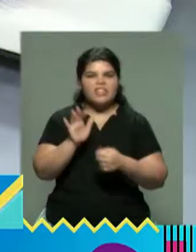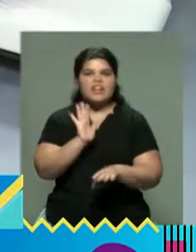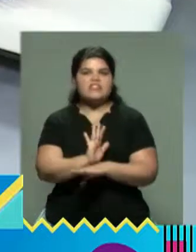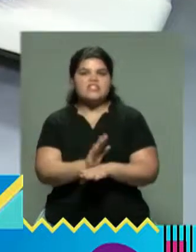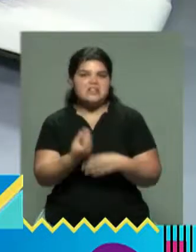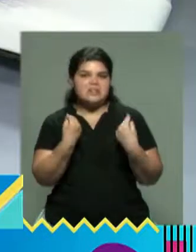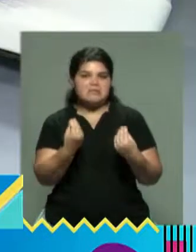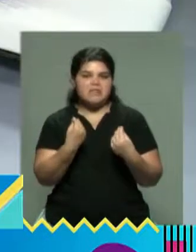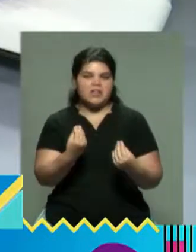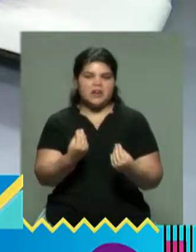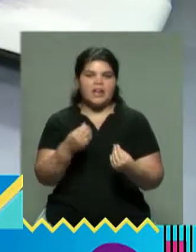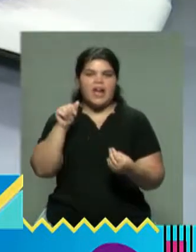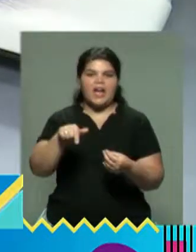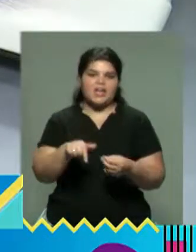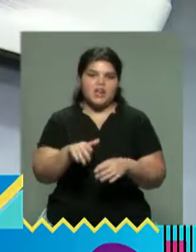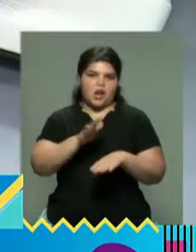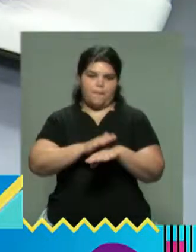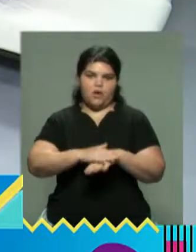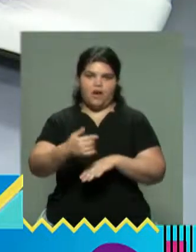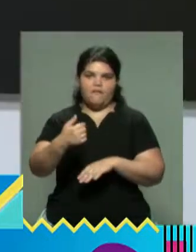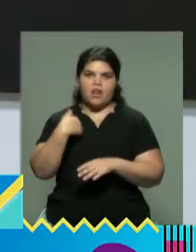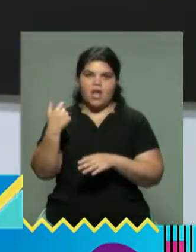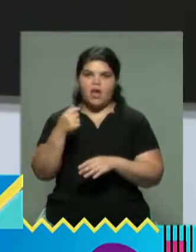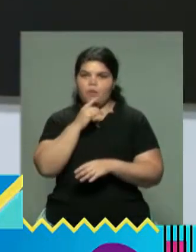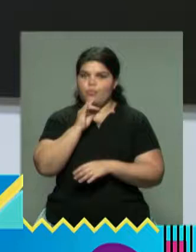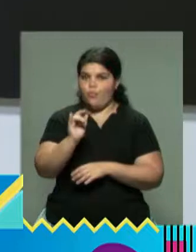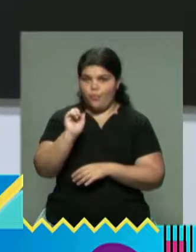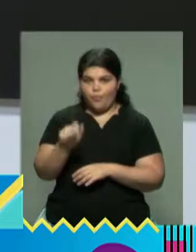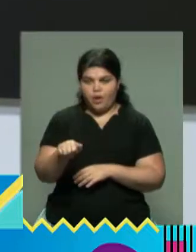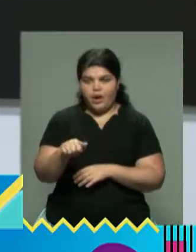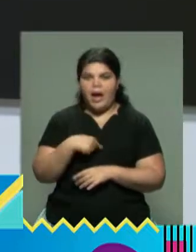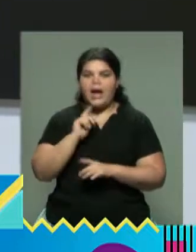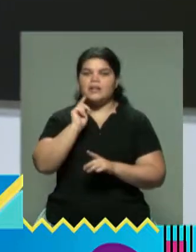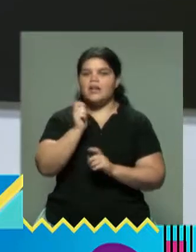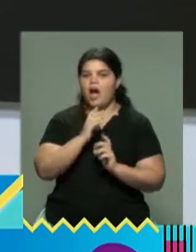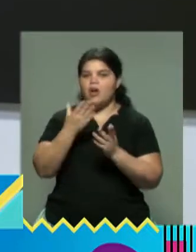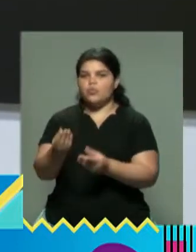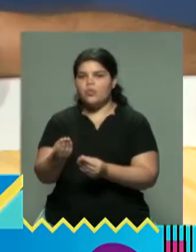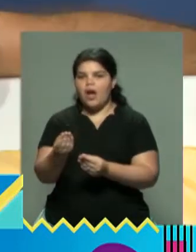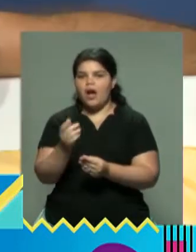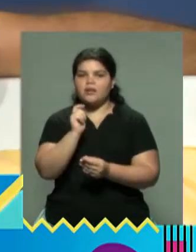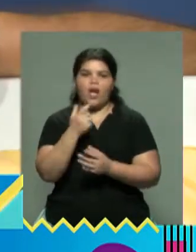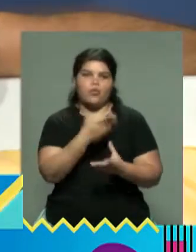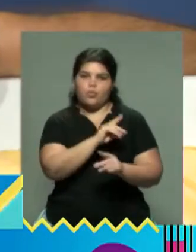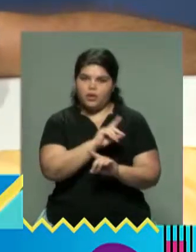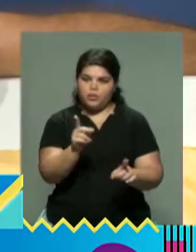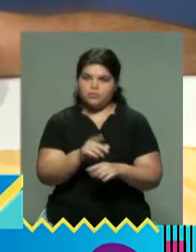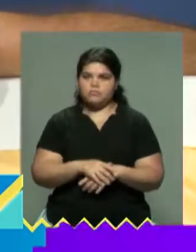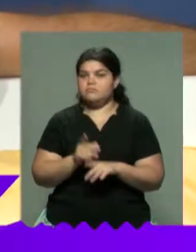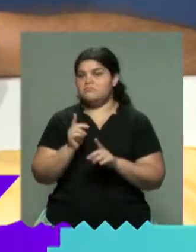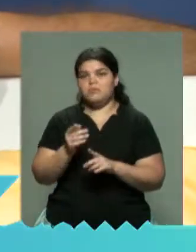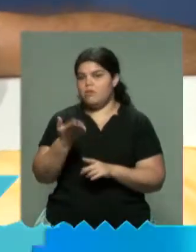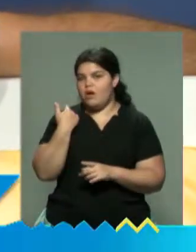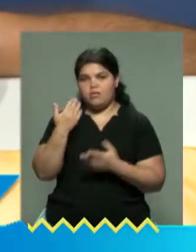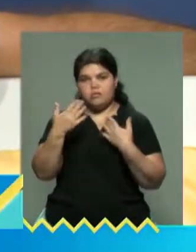y eso del deslinde de responsabilidades. ¿A quién le sirve, a quién no le sirve? Porque a veces está ahí el... Bueno, es lo que estamos hablando recién un poquito,